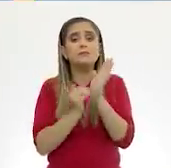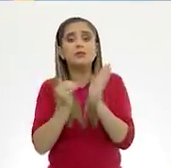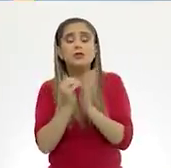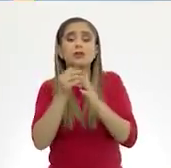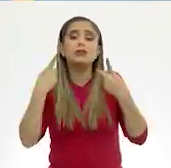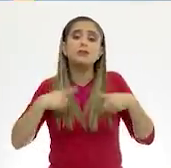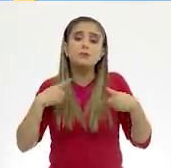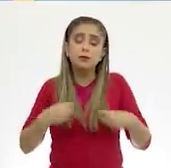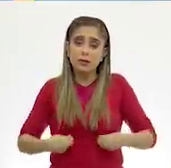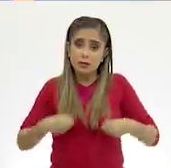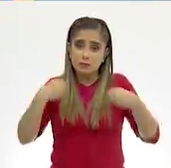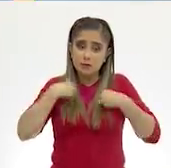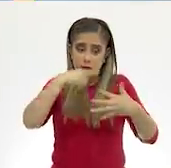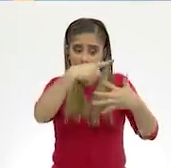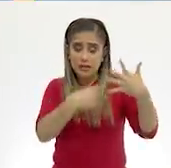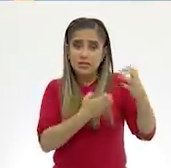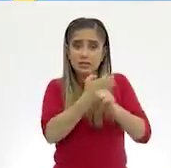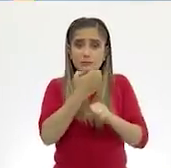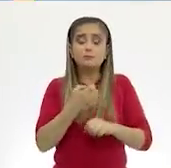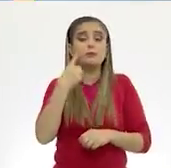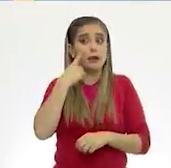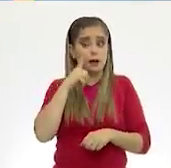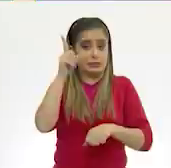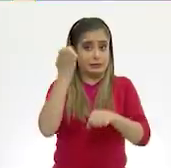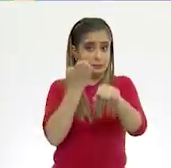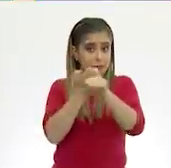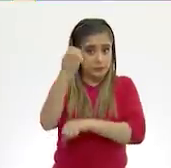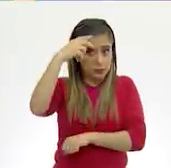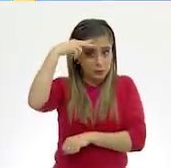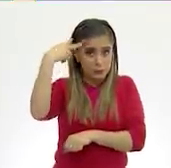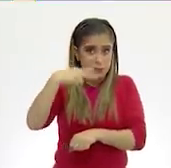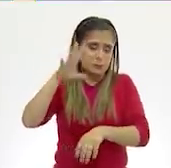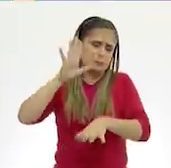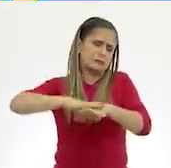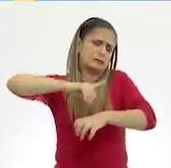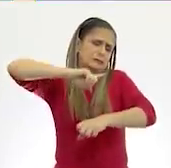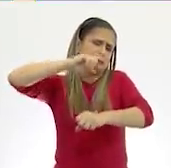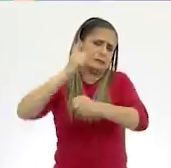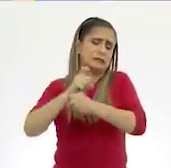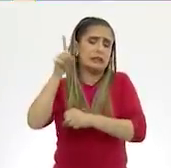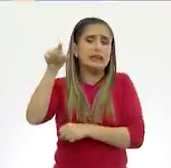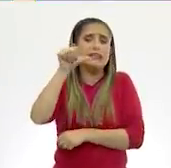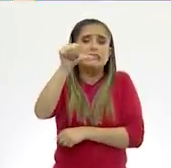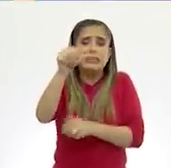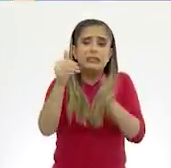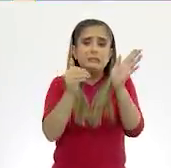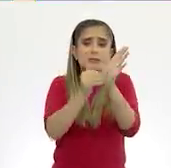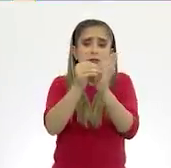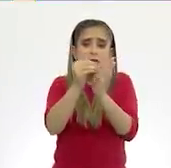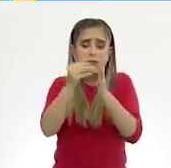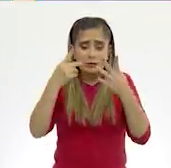habitantes, siendo el Estado de México la entidad más poblada con